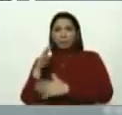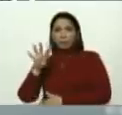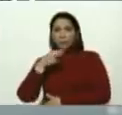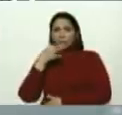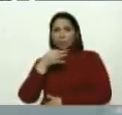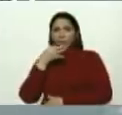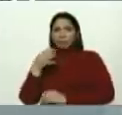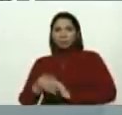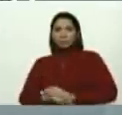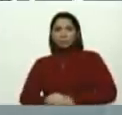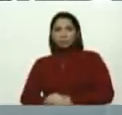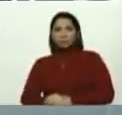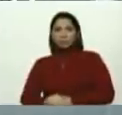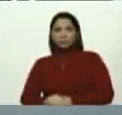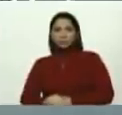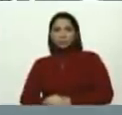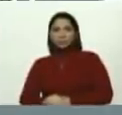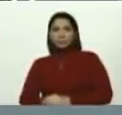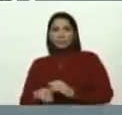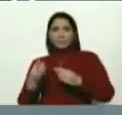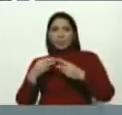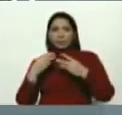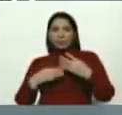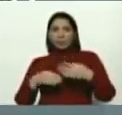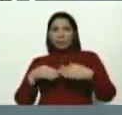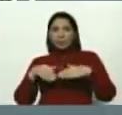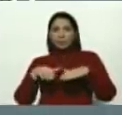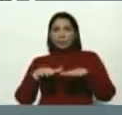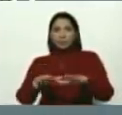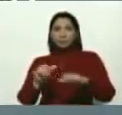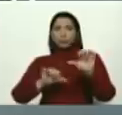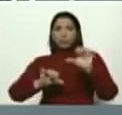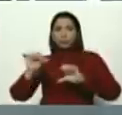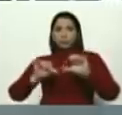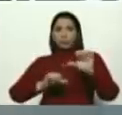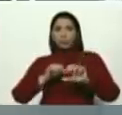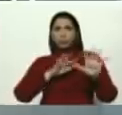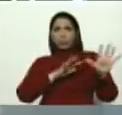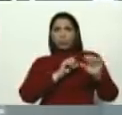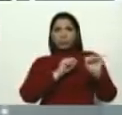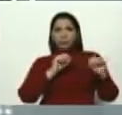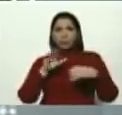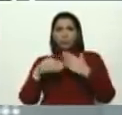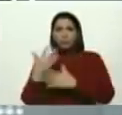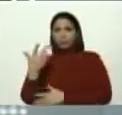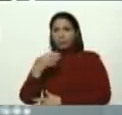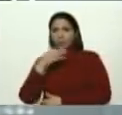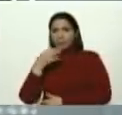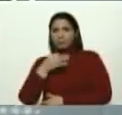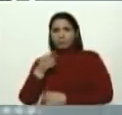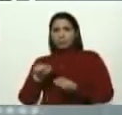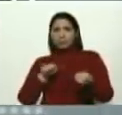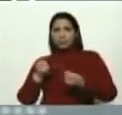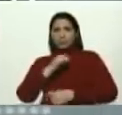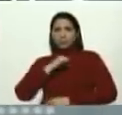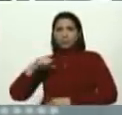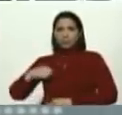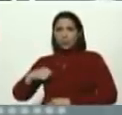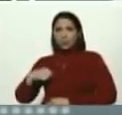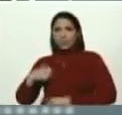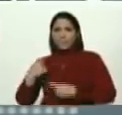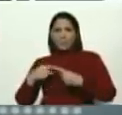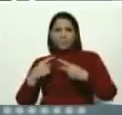tarde, materia prima química de 9 de la mañana a 3 de la tarde, los servicios personalizados,